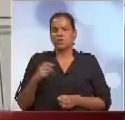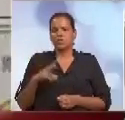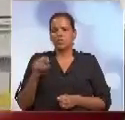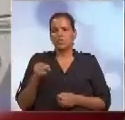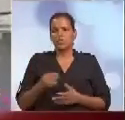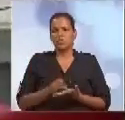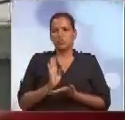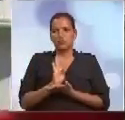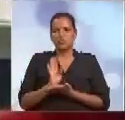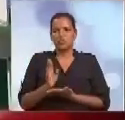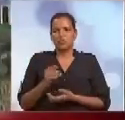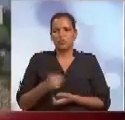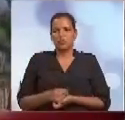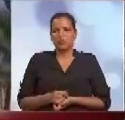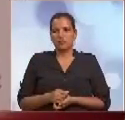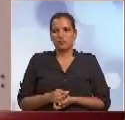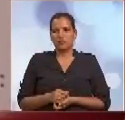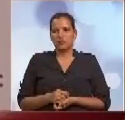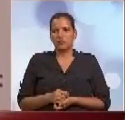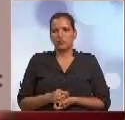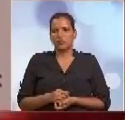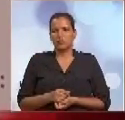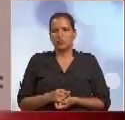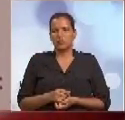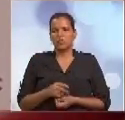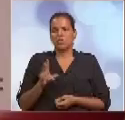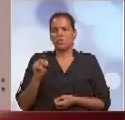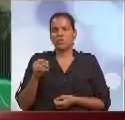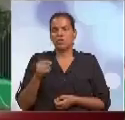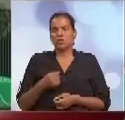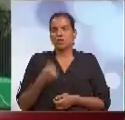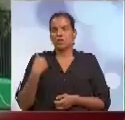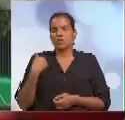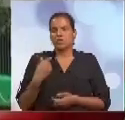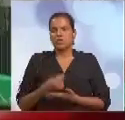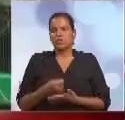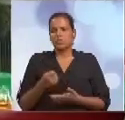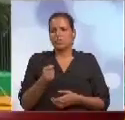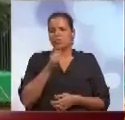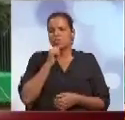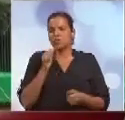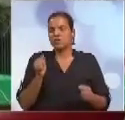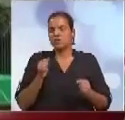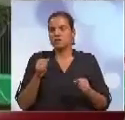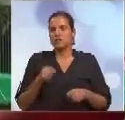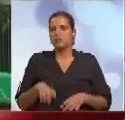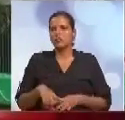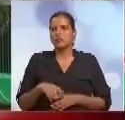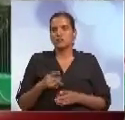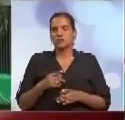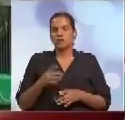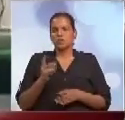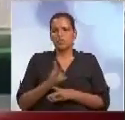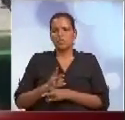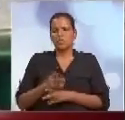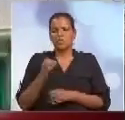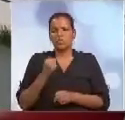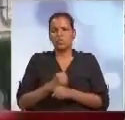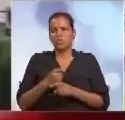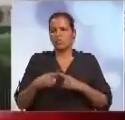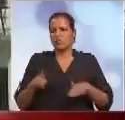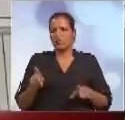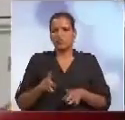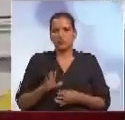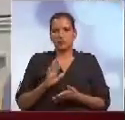afiliado activo del IES, ISFA e ISPOL, no ser jubilado por invalidez, vejez o riesgos del trabajo en ninguno de